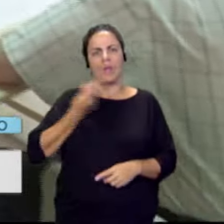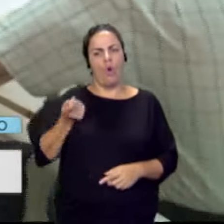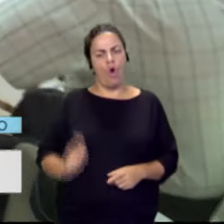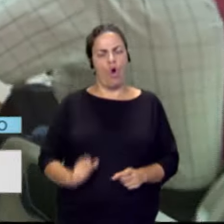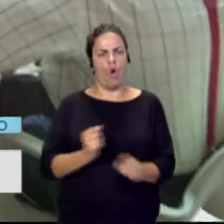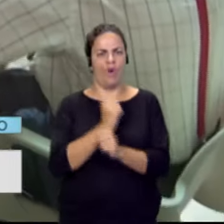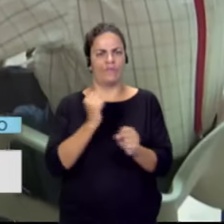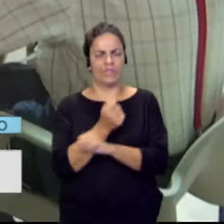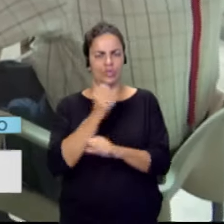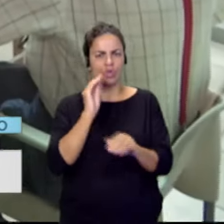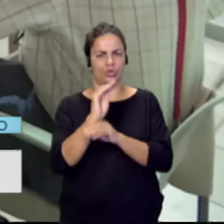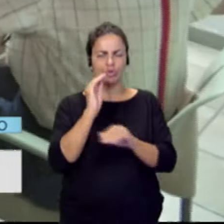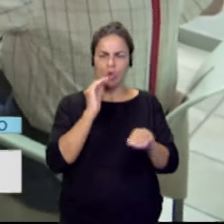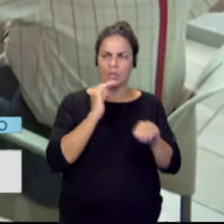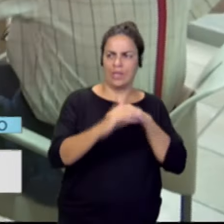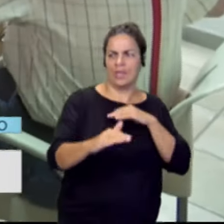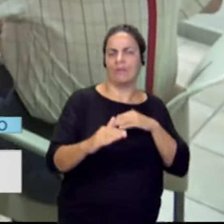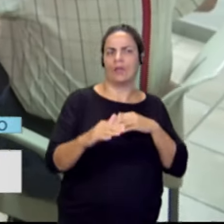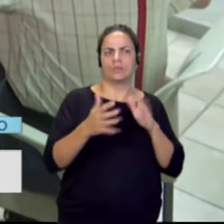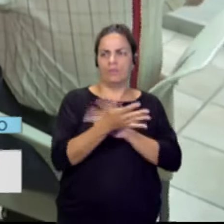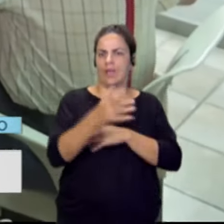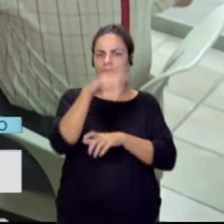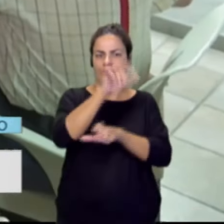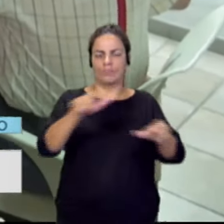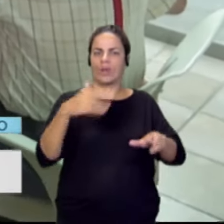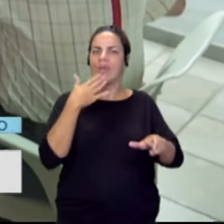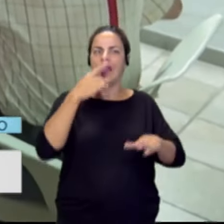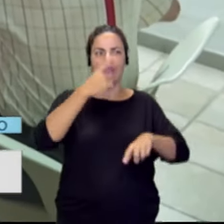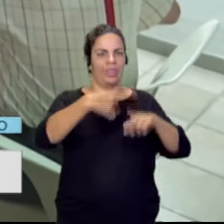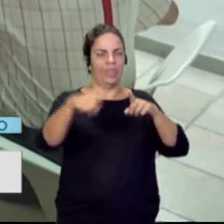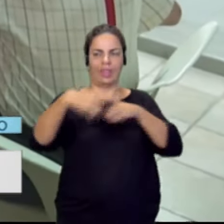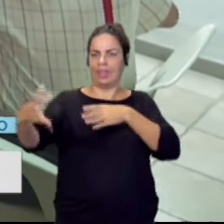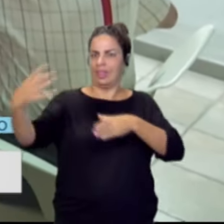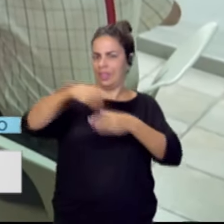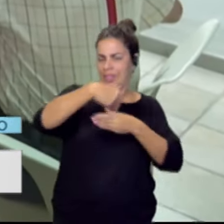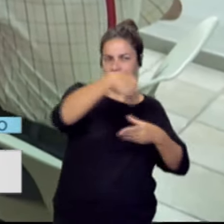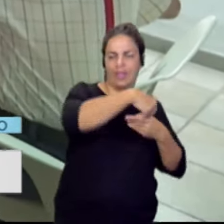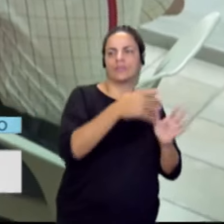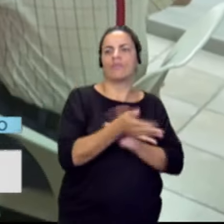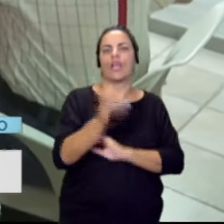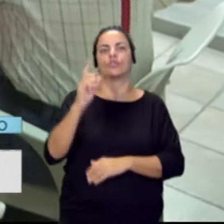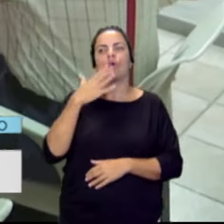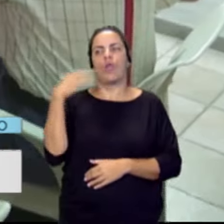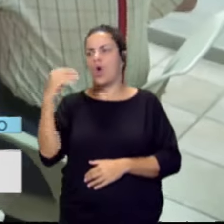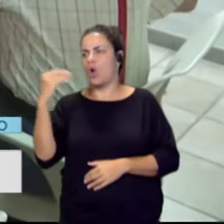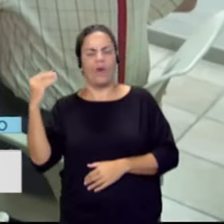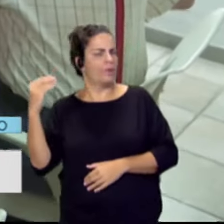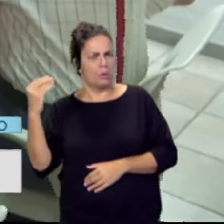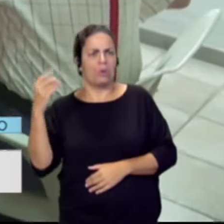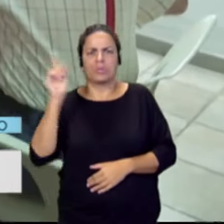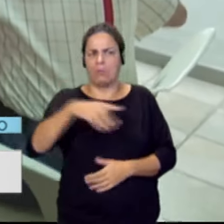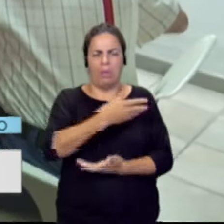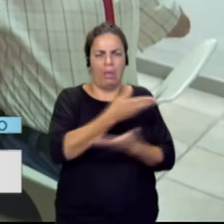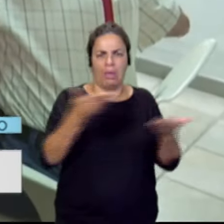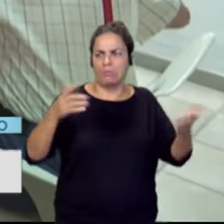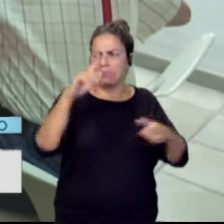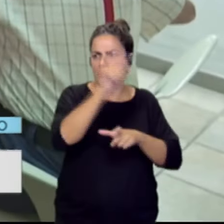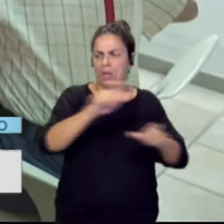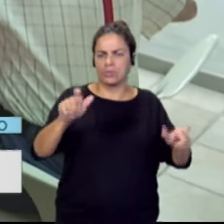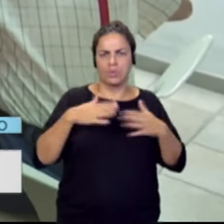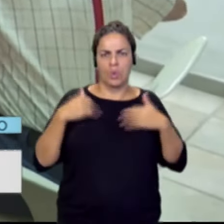que integre generaciones, como ven, no solo jóvenes, sino también participen todas las personas que